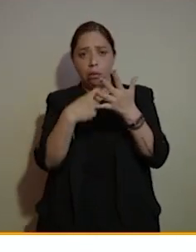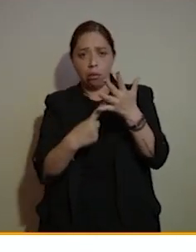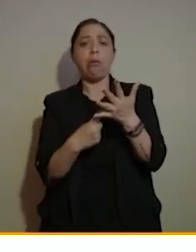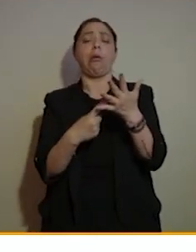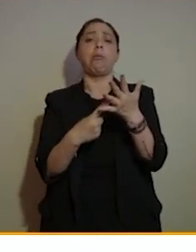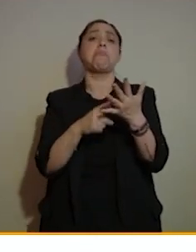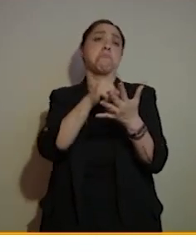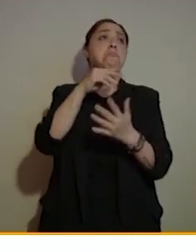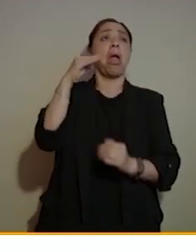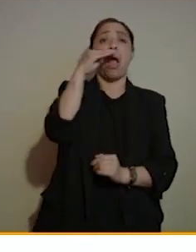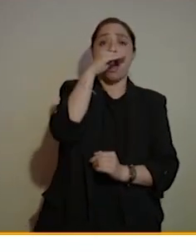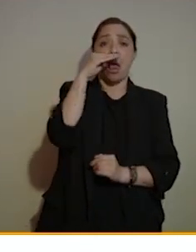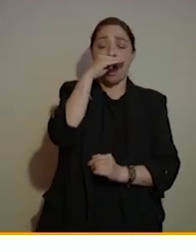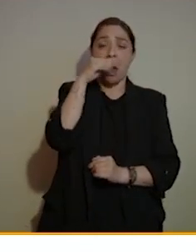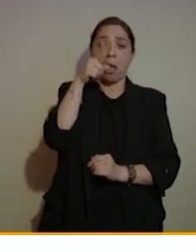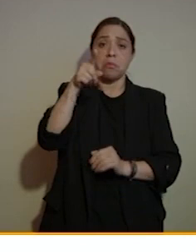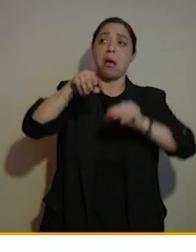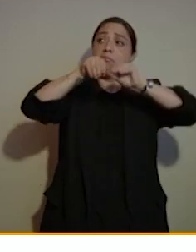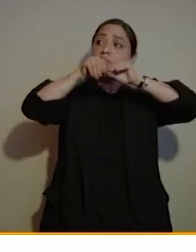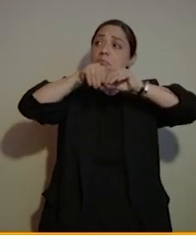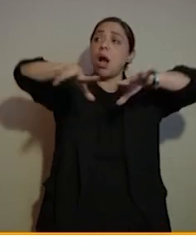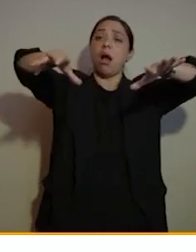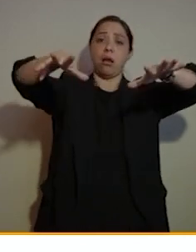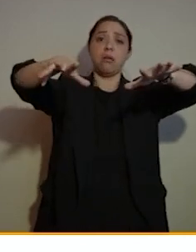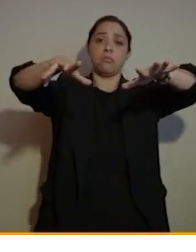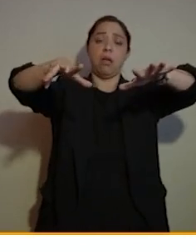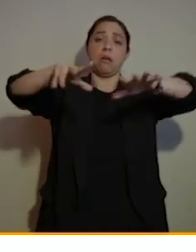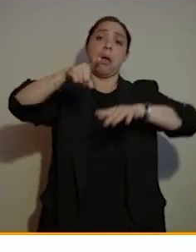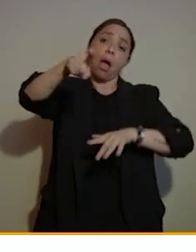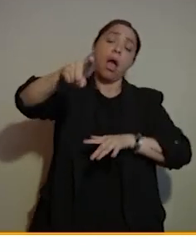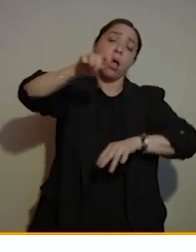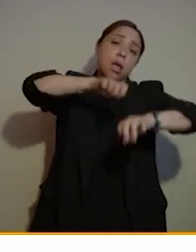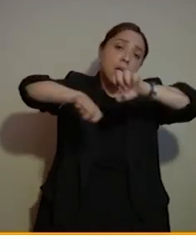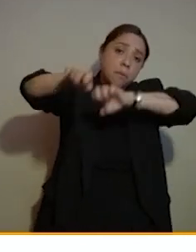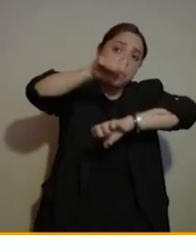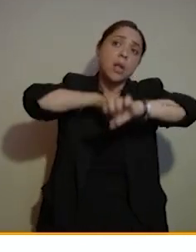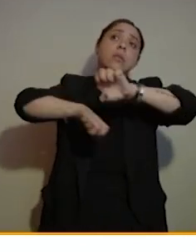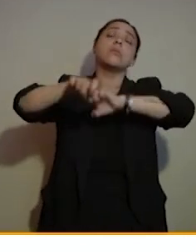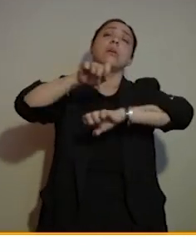públicas, gratuitas, que circulan y que las empresas pueden